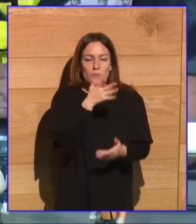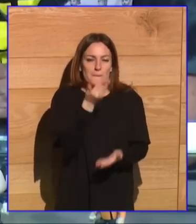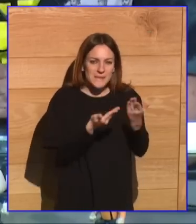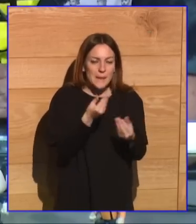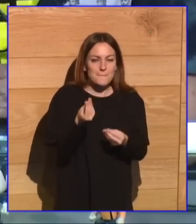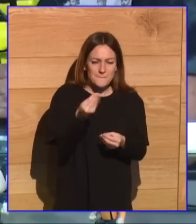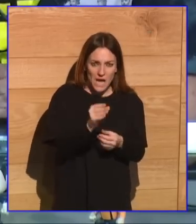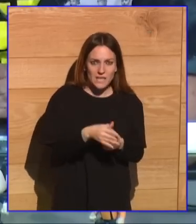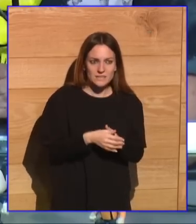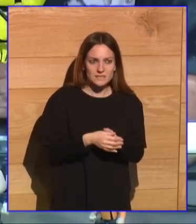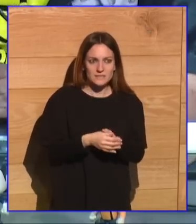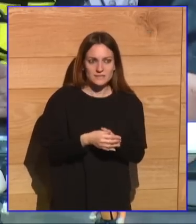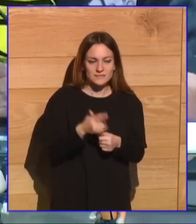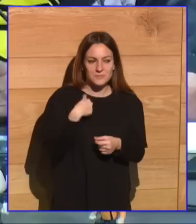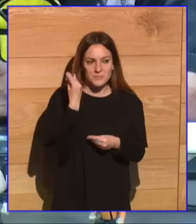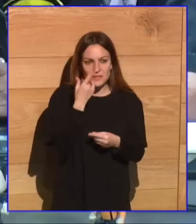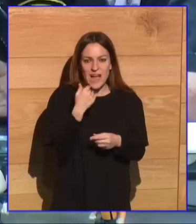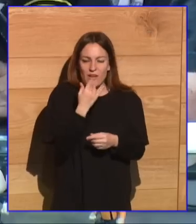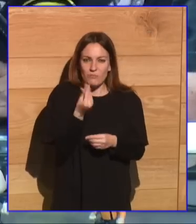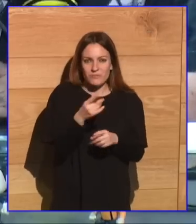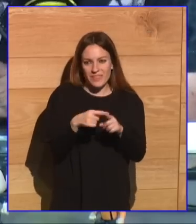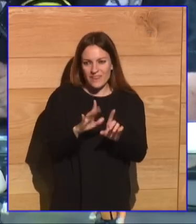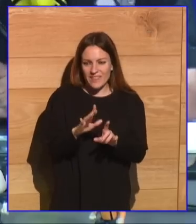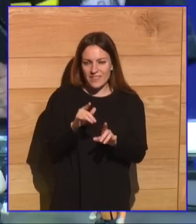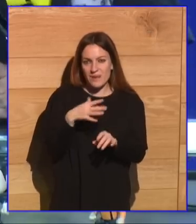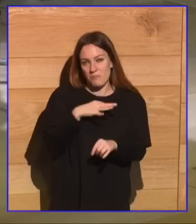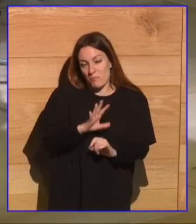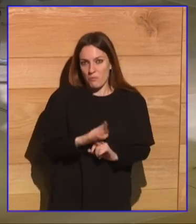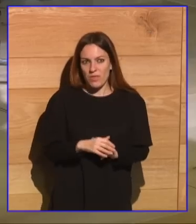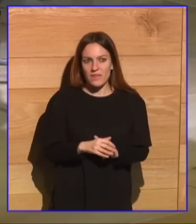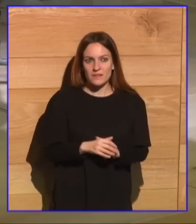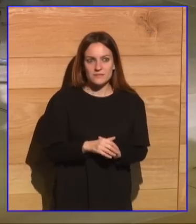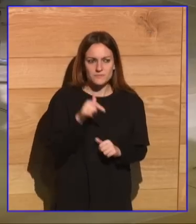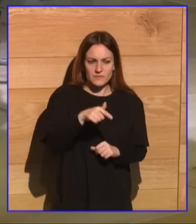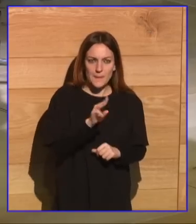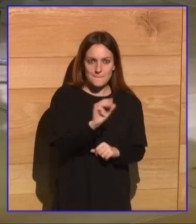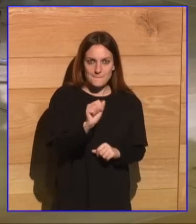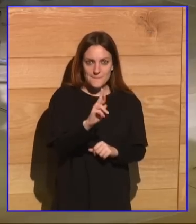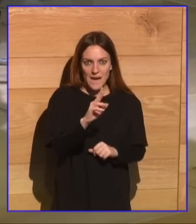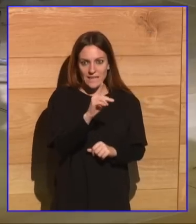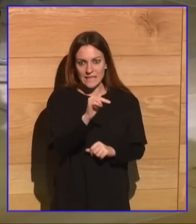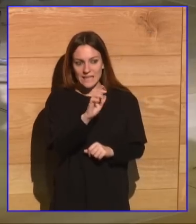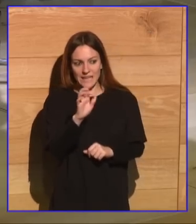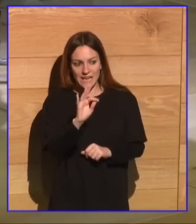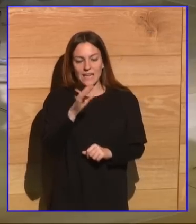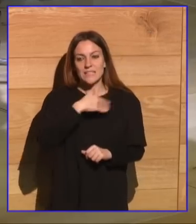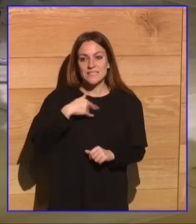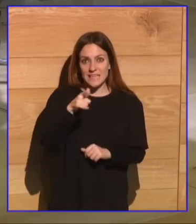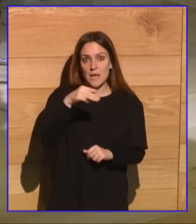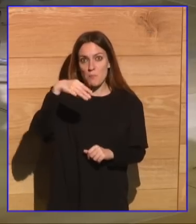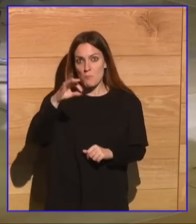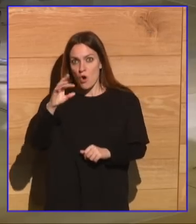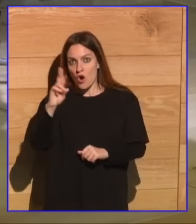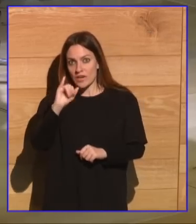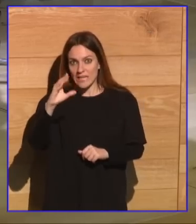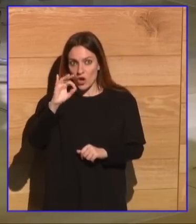que un par de acordes vendría. Esto no es de Trevor Jones, ¿eh? Originalmente Parker quería a Morricone. E incluso se entrevistó con Morricone